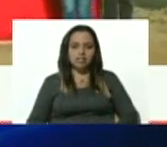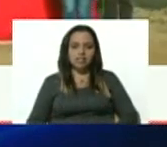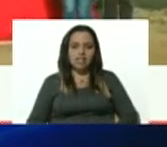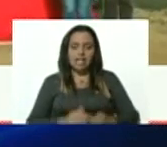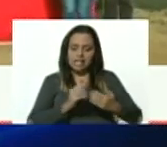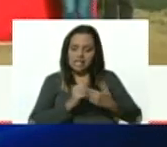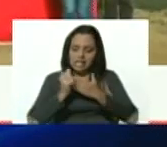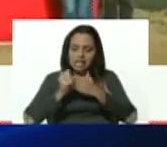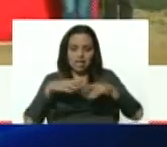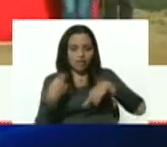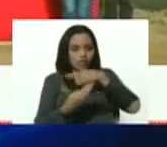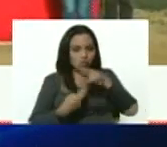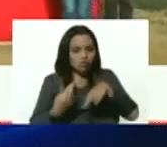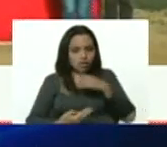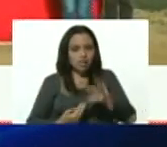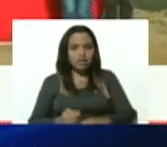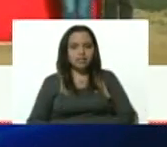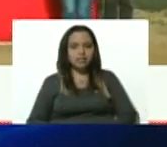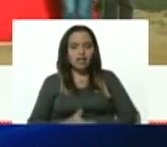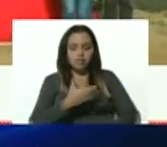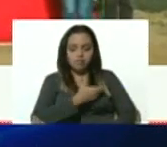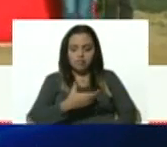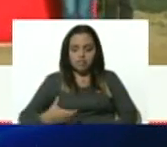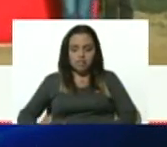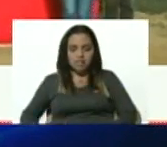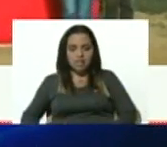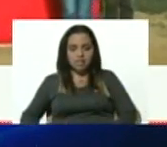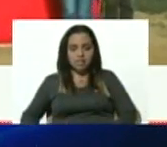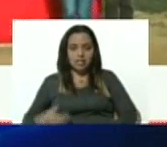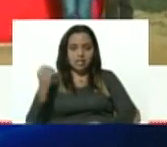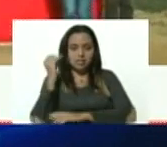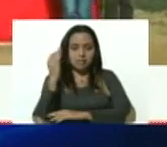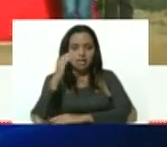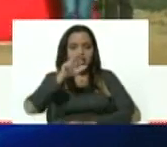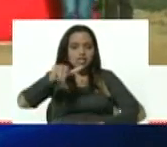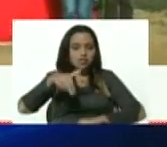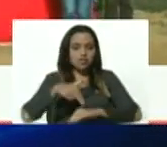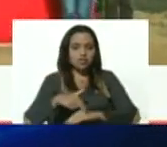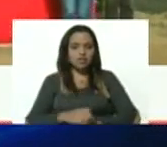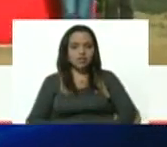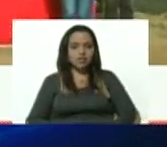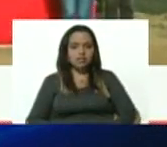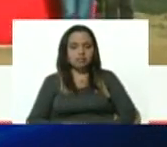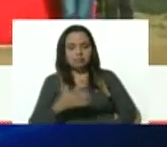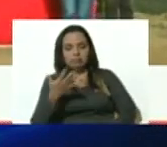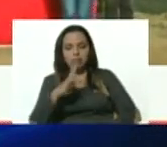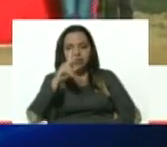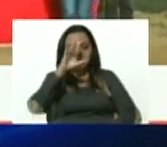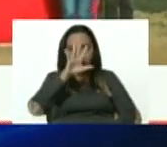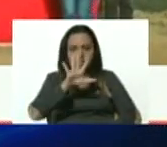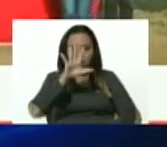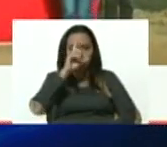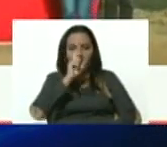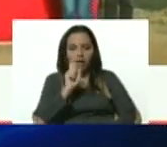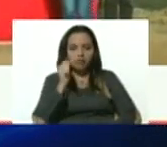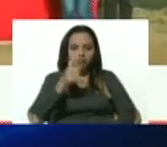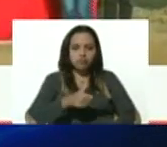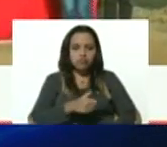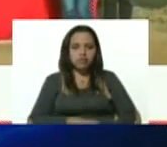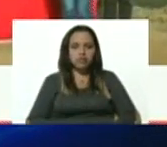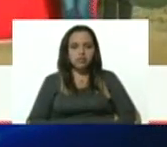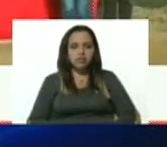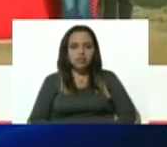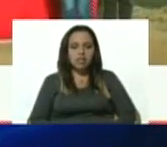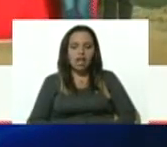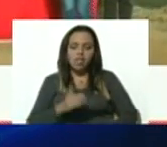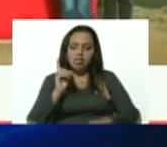líder revolucionaria. Fue presidente del Parlamento, de la Asamblea Nacional, durante casi 5 años, procuradora general de